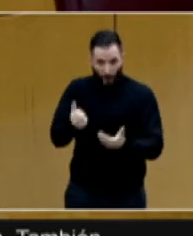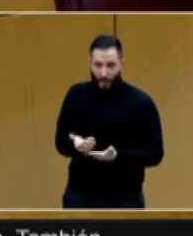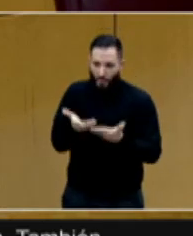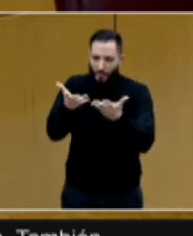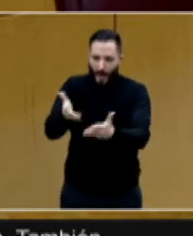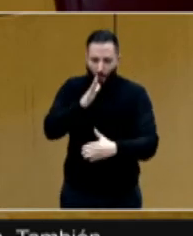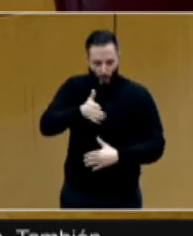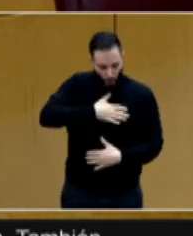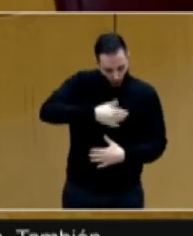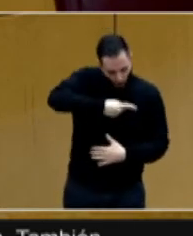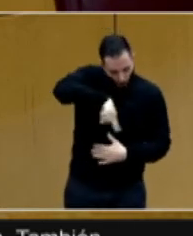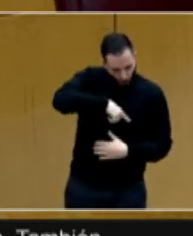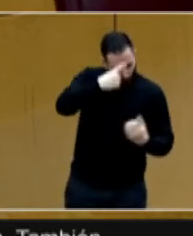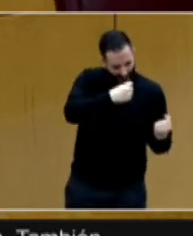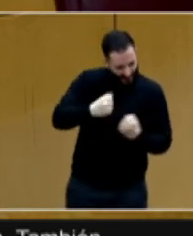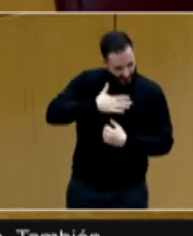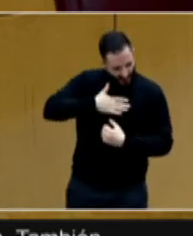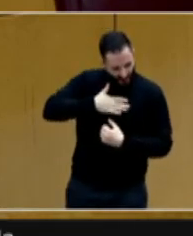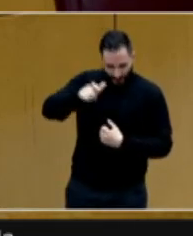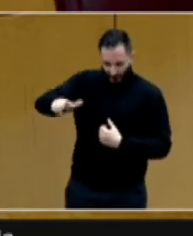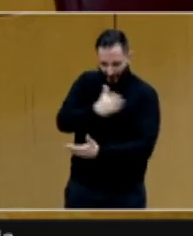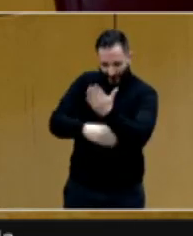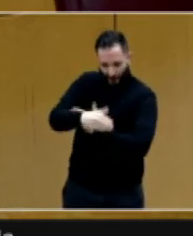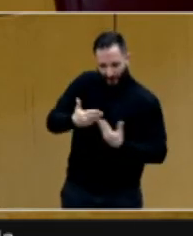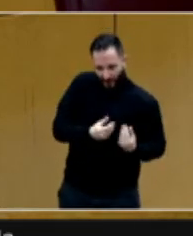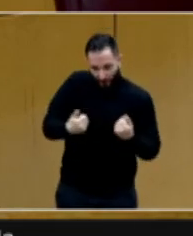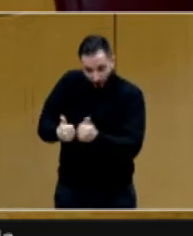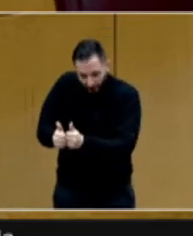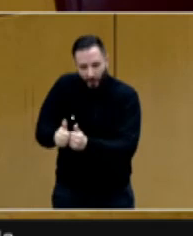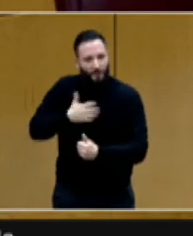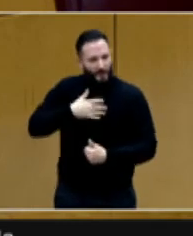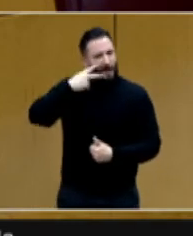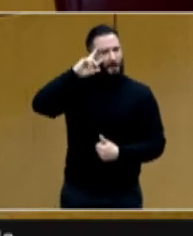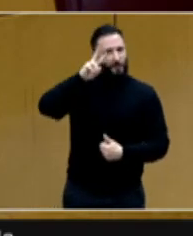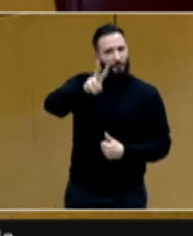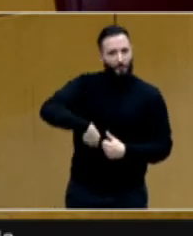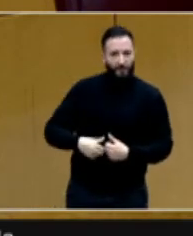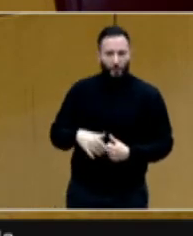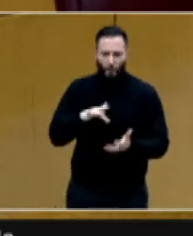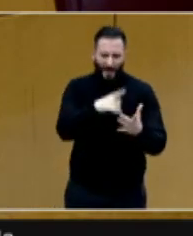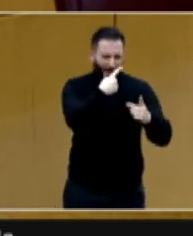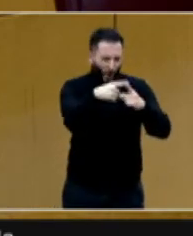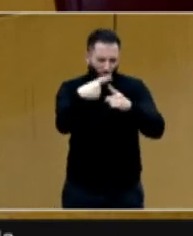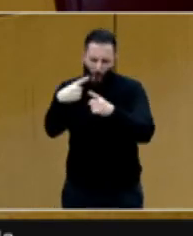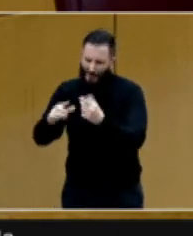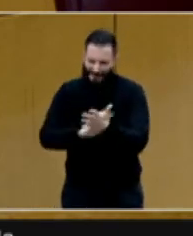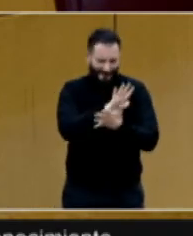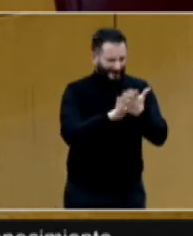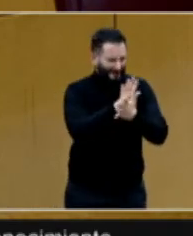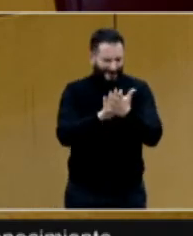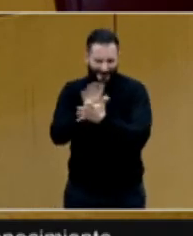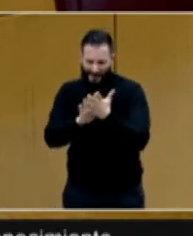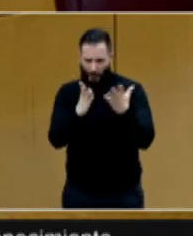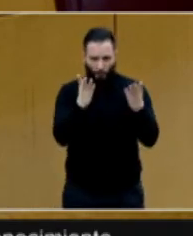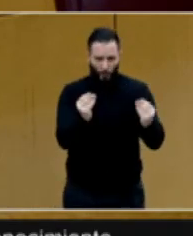expertos en las personas con las que trabajamos son muchas las cuestiones que podríamos tratar pero Habrá más